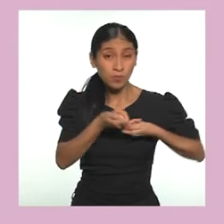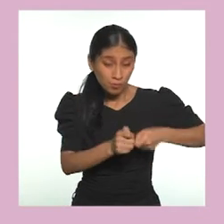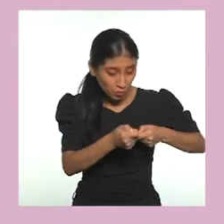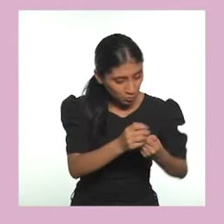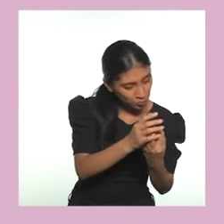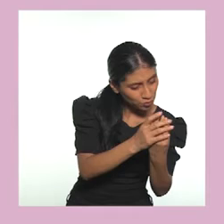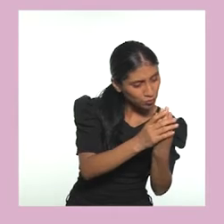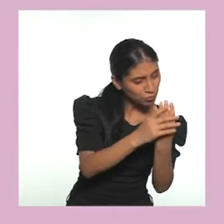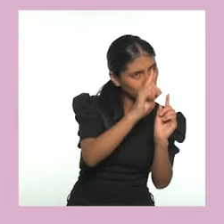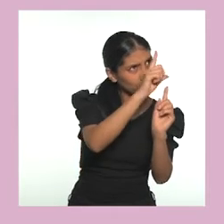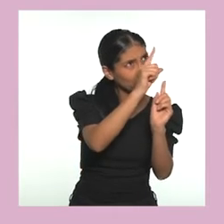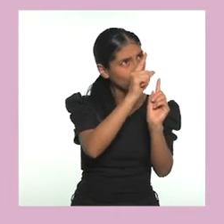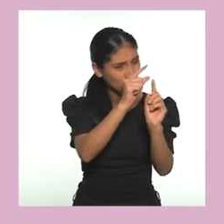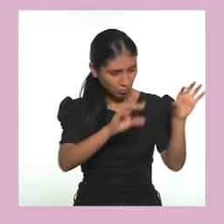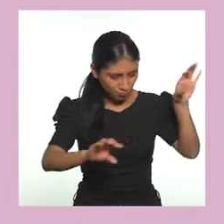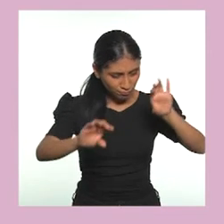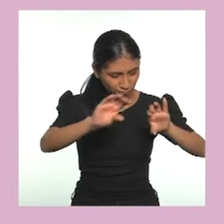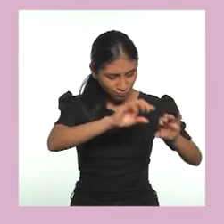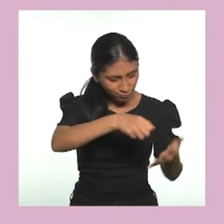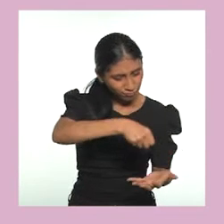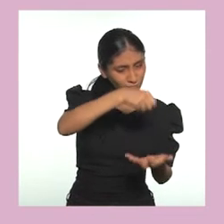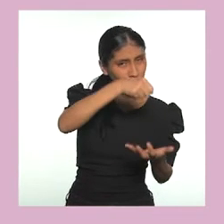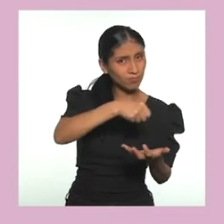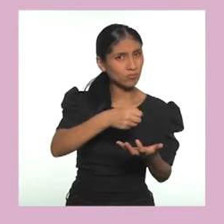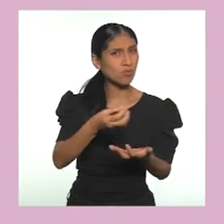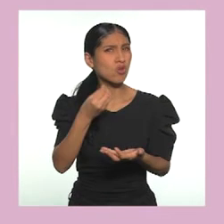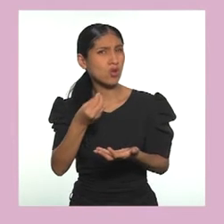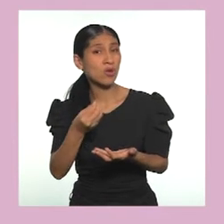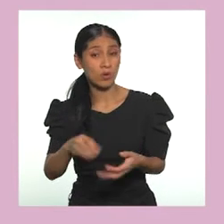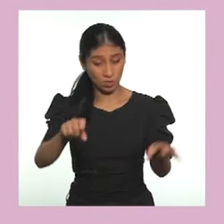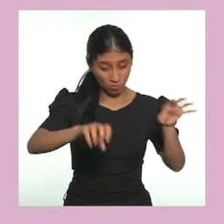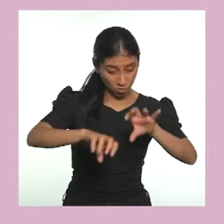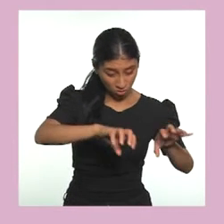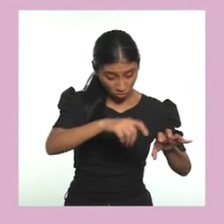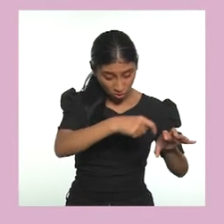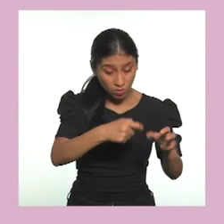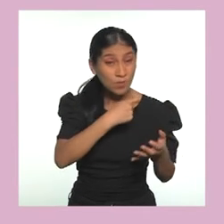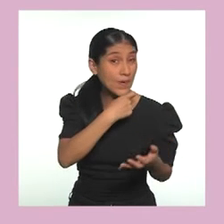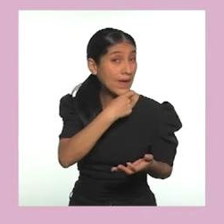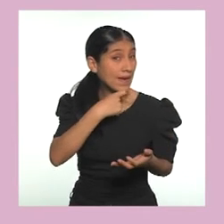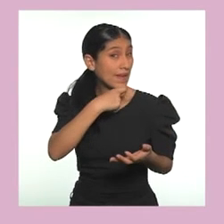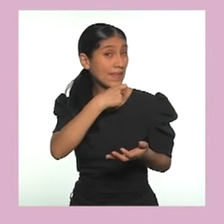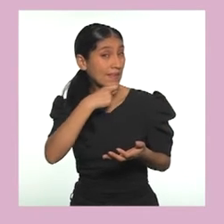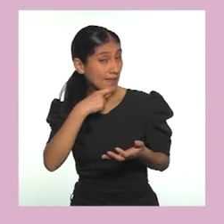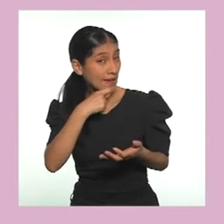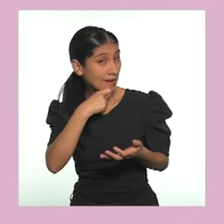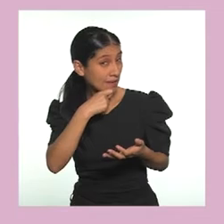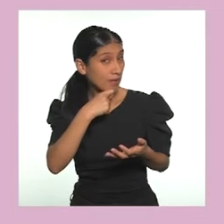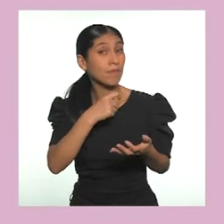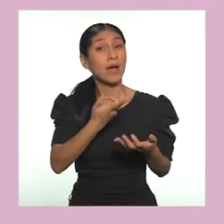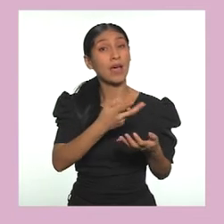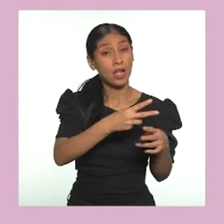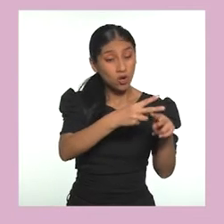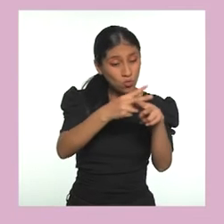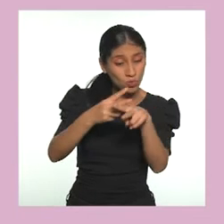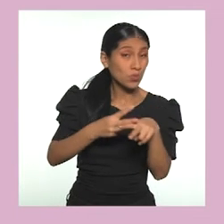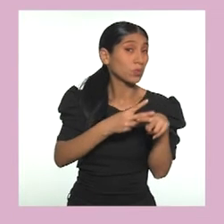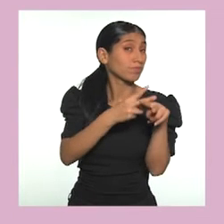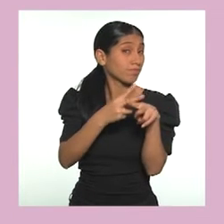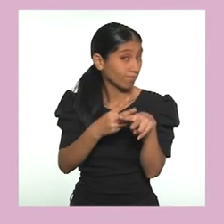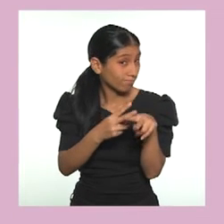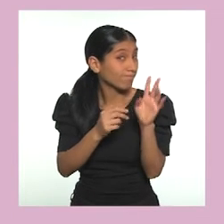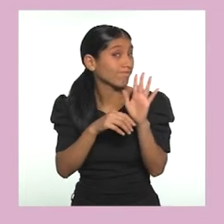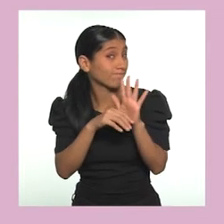recoger mis hierbitas. ¿Por qué? Porque las voy a poner a secar. Es una forma de